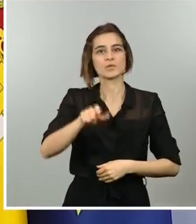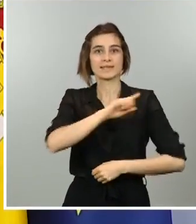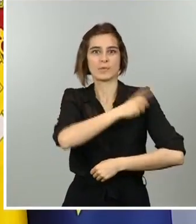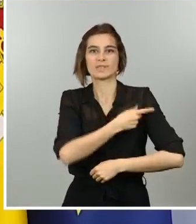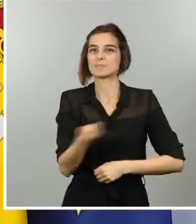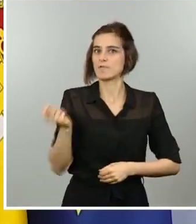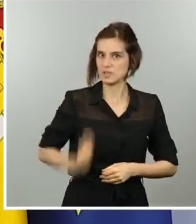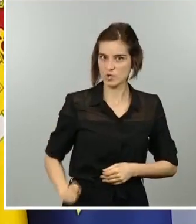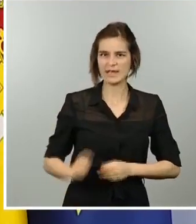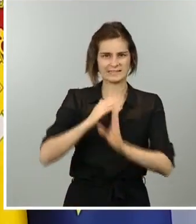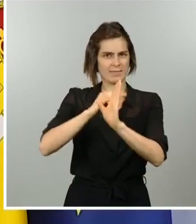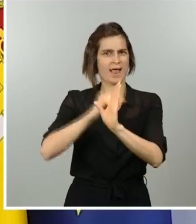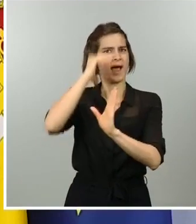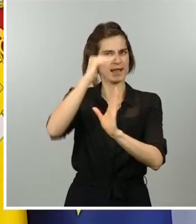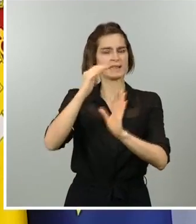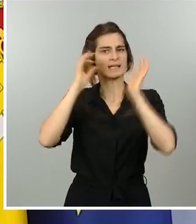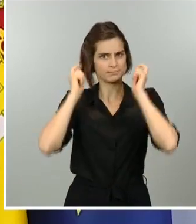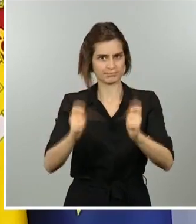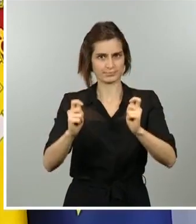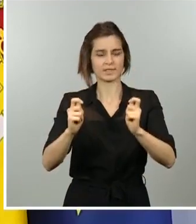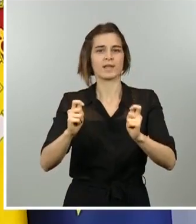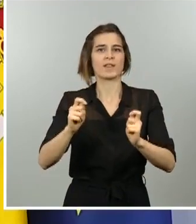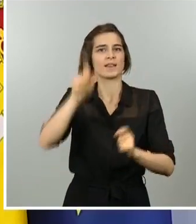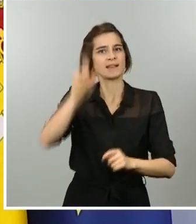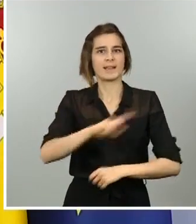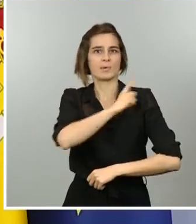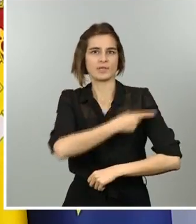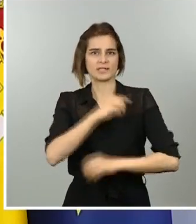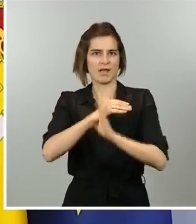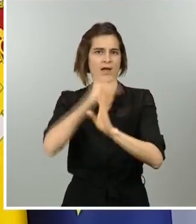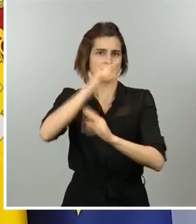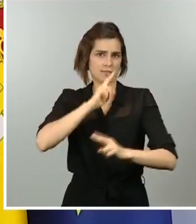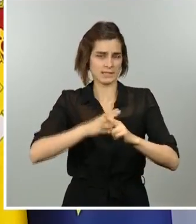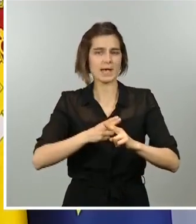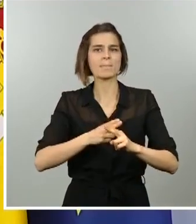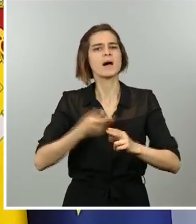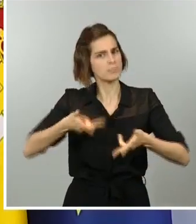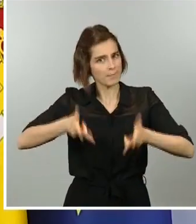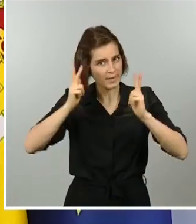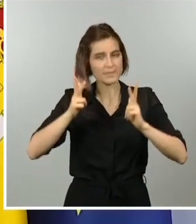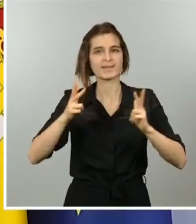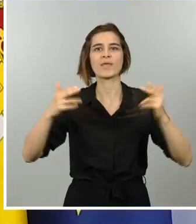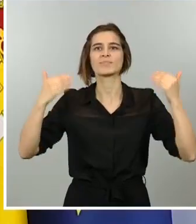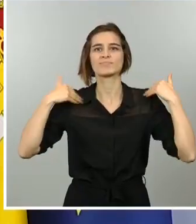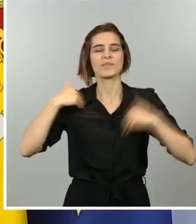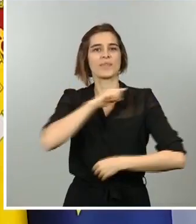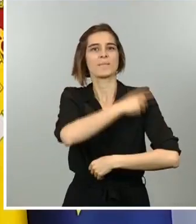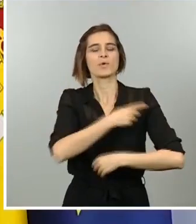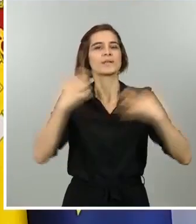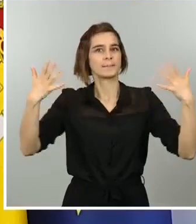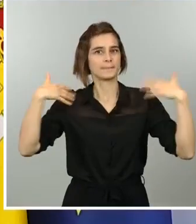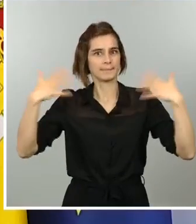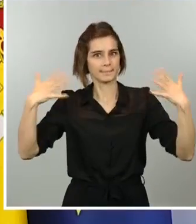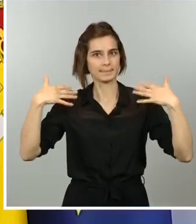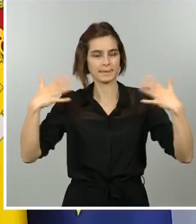tienen la calificación de deportistas de alto nivel, los entrenamientos de forma individual, al aire libre, dentro de los límites de la